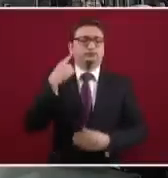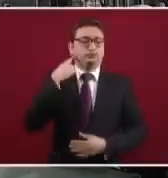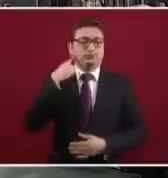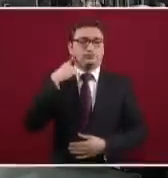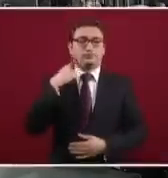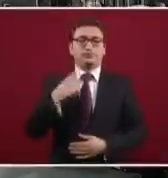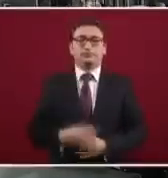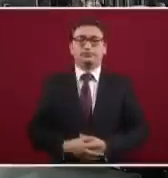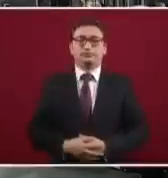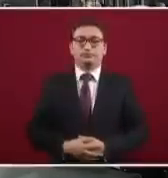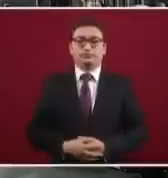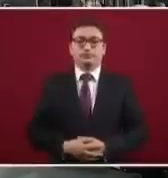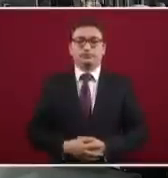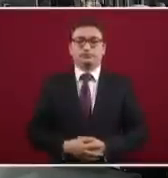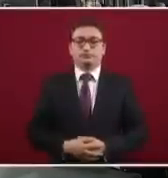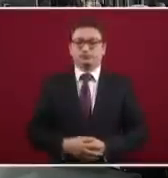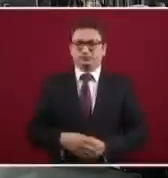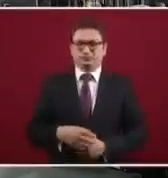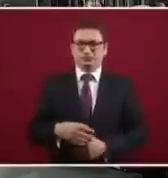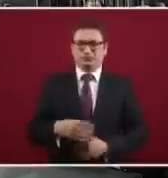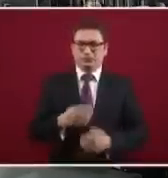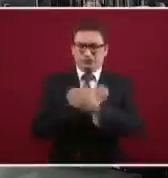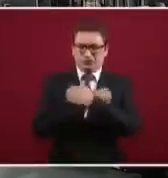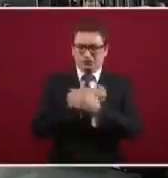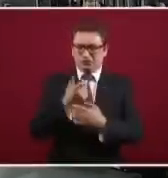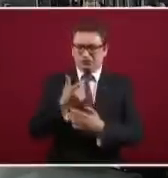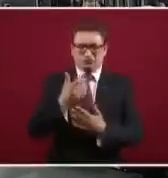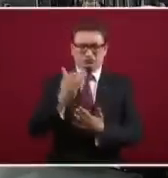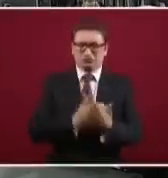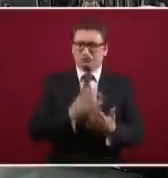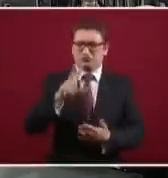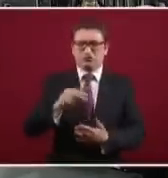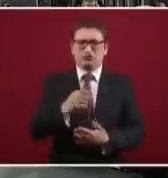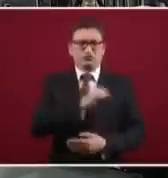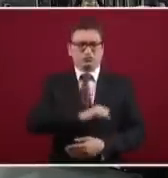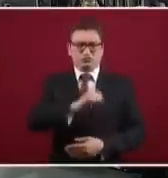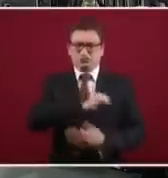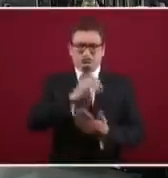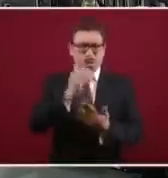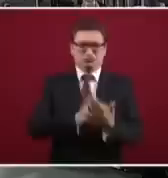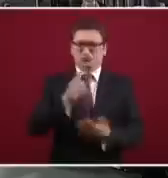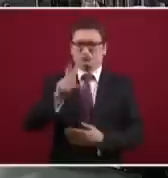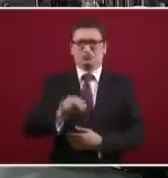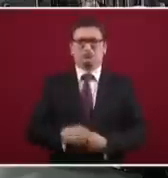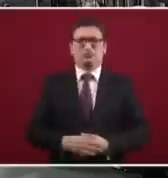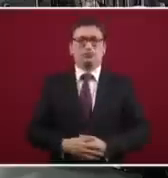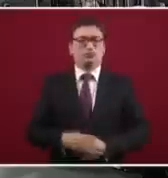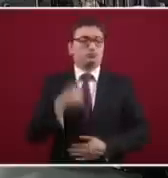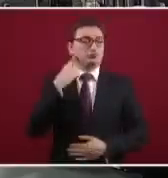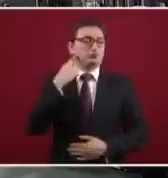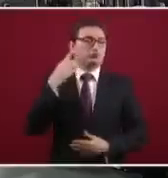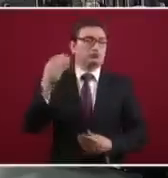No hay recorte para educación ni para salud.